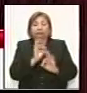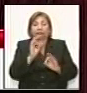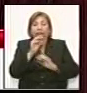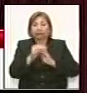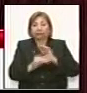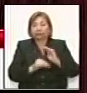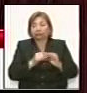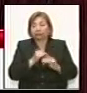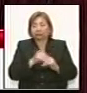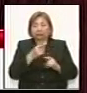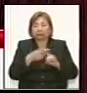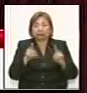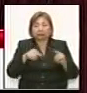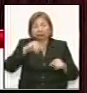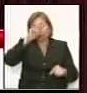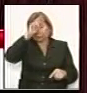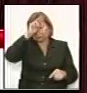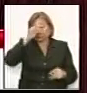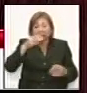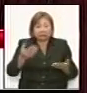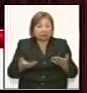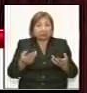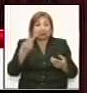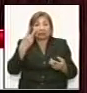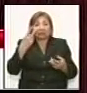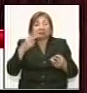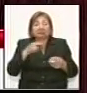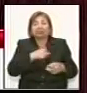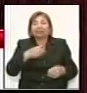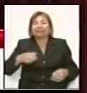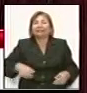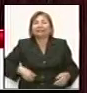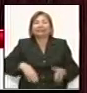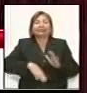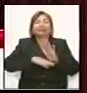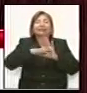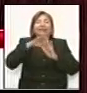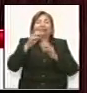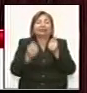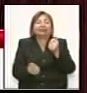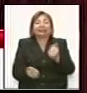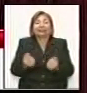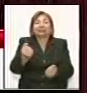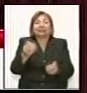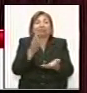mundo y menos en el Perú. Entonces, con esas dos preguntas, el presidente se subió a un carro